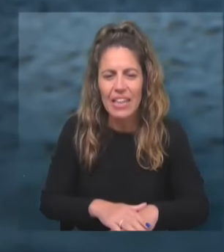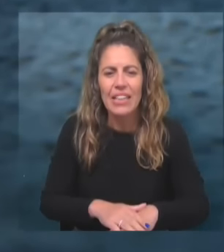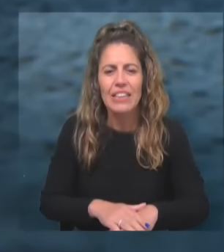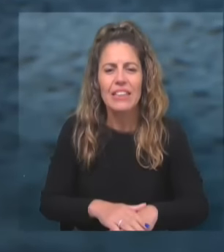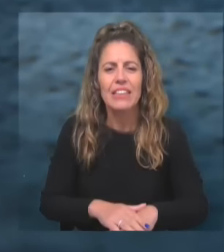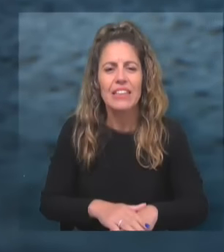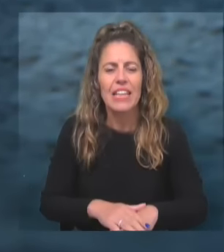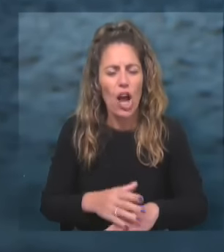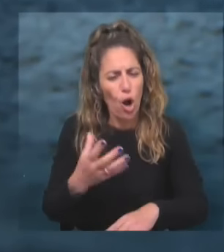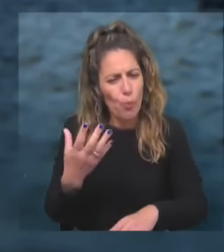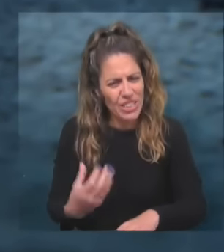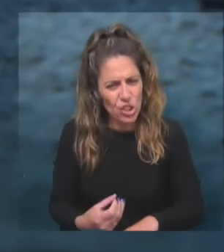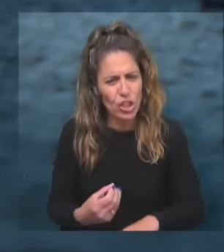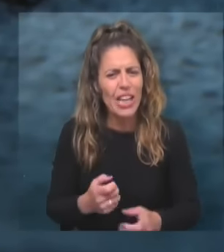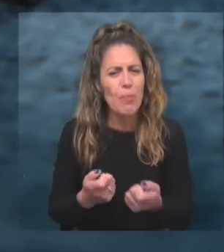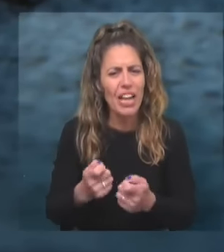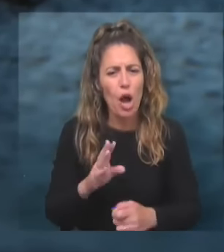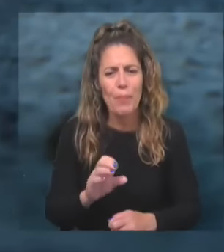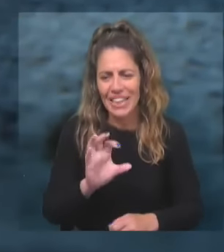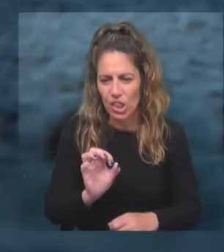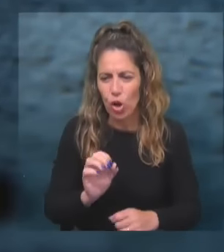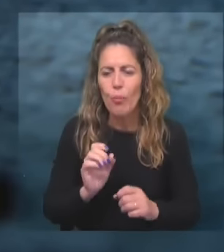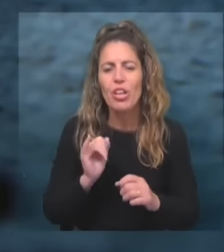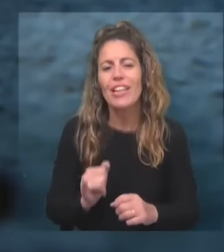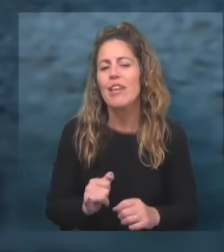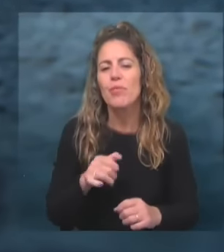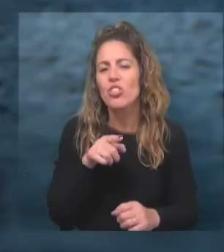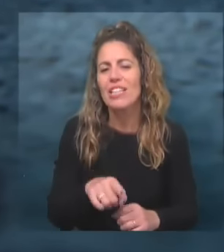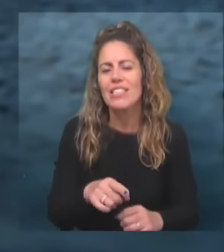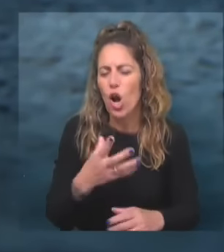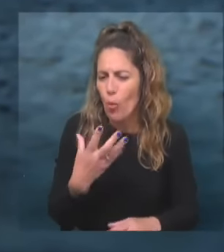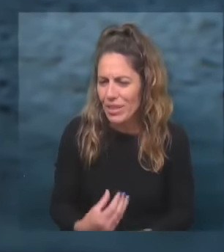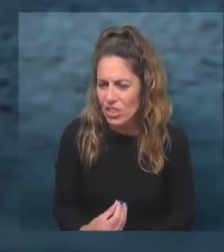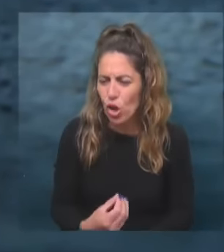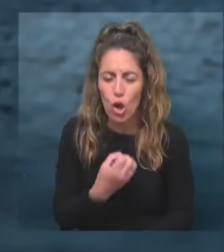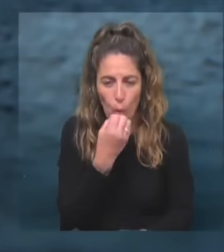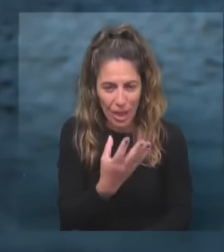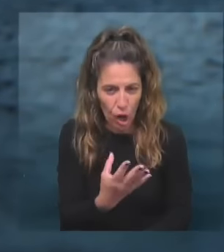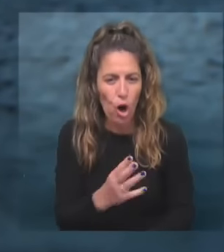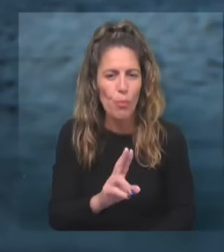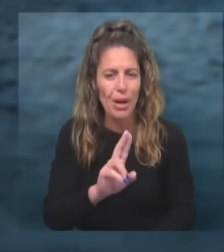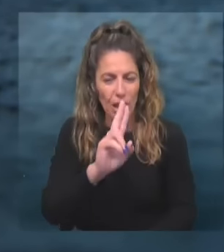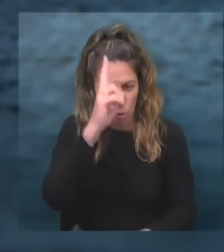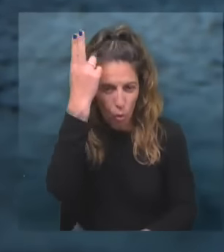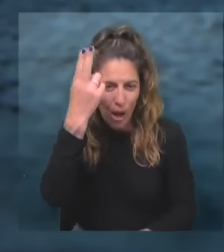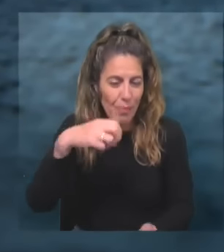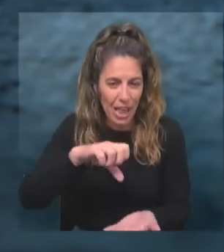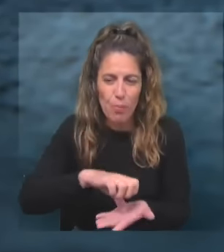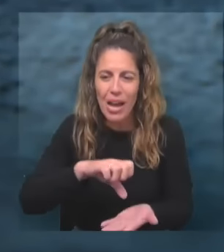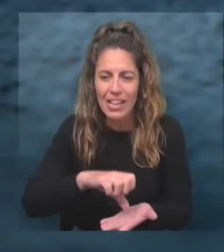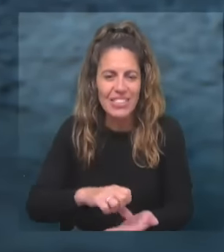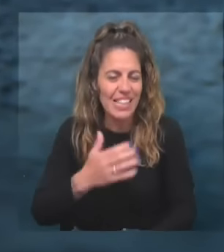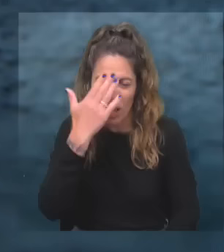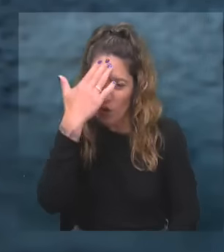manejaba Perico. Pero tenemos esa convicción de que lo mejor para nuestro país es que el